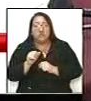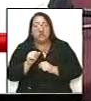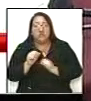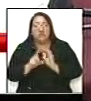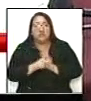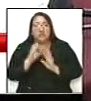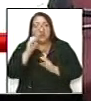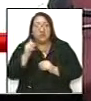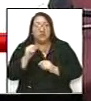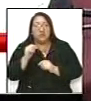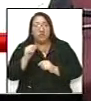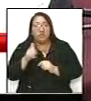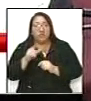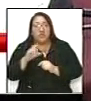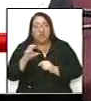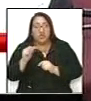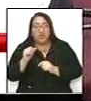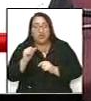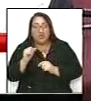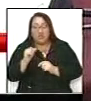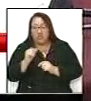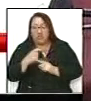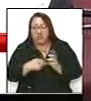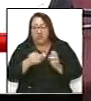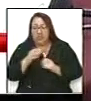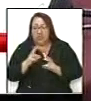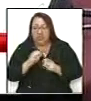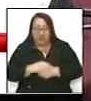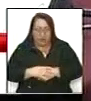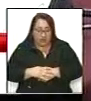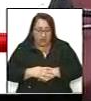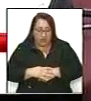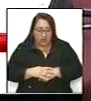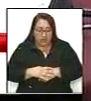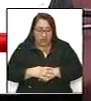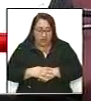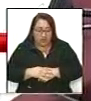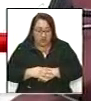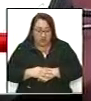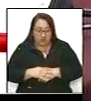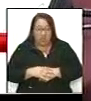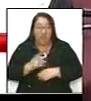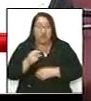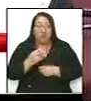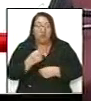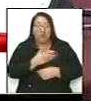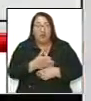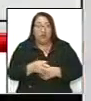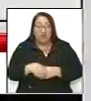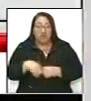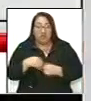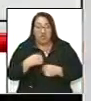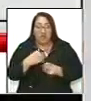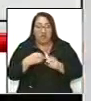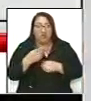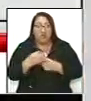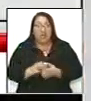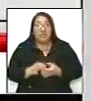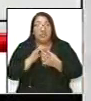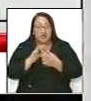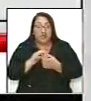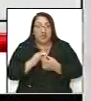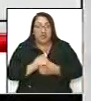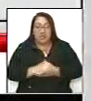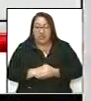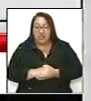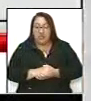la ley que crea la Comisión Lancier, es que en realidad en este caso, si no se trata de un tipo sui generis de beneficio procedente